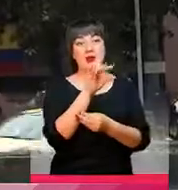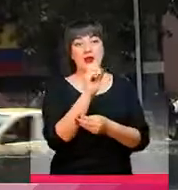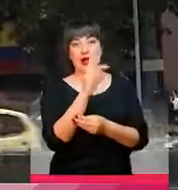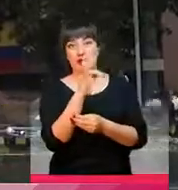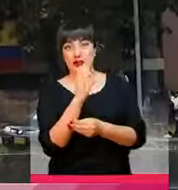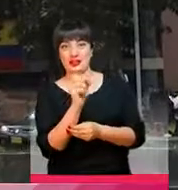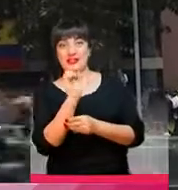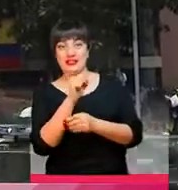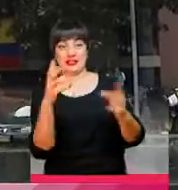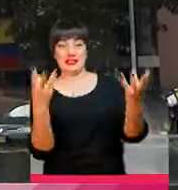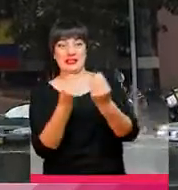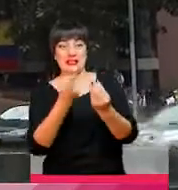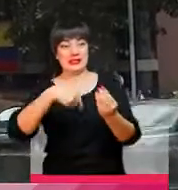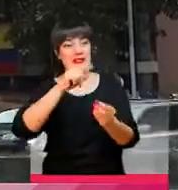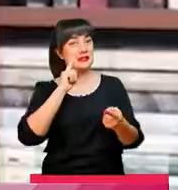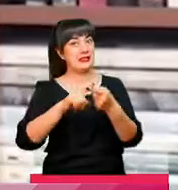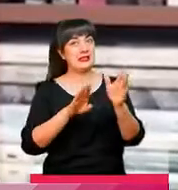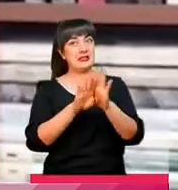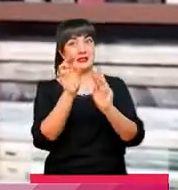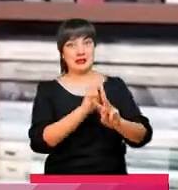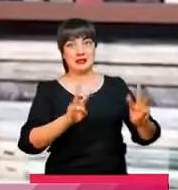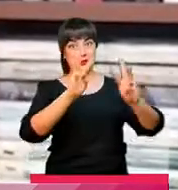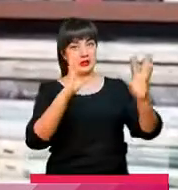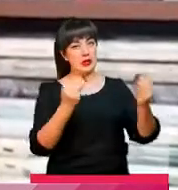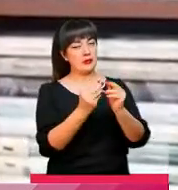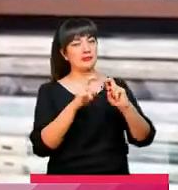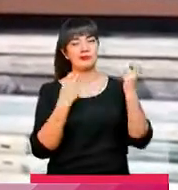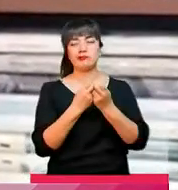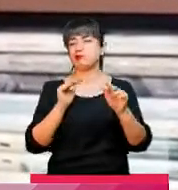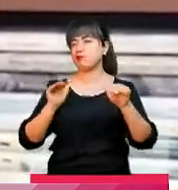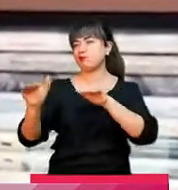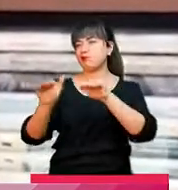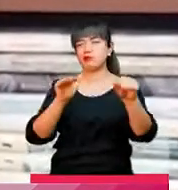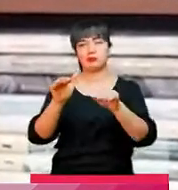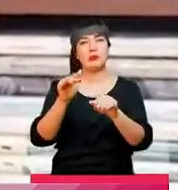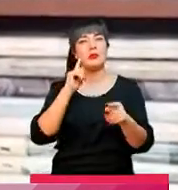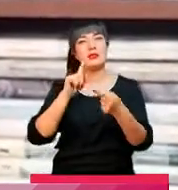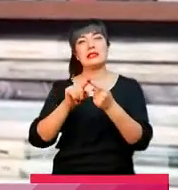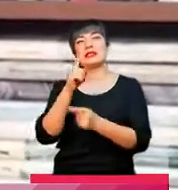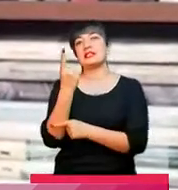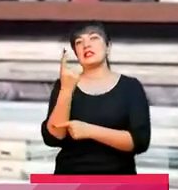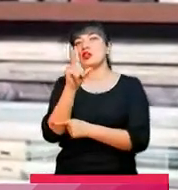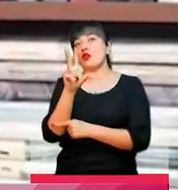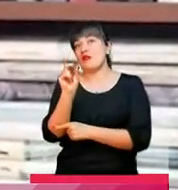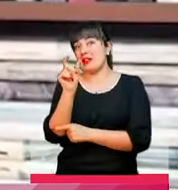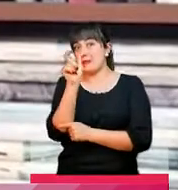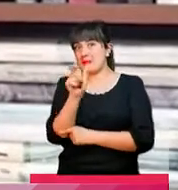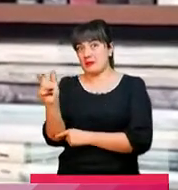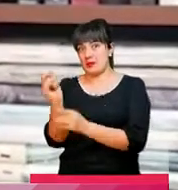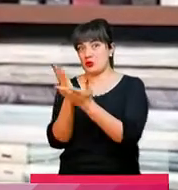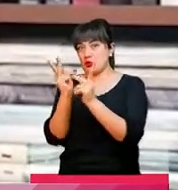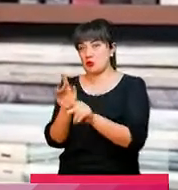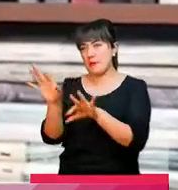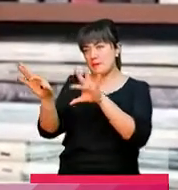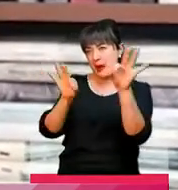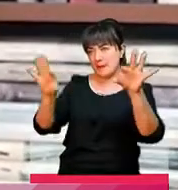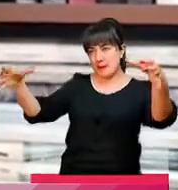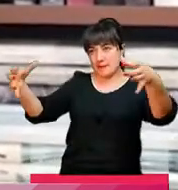Desarrollo Sostenible de Naciones Unidas. Convocaron a 120 de sus estudiantes para que en